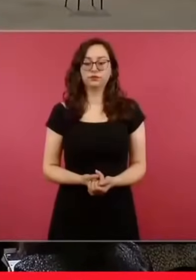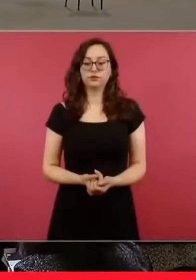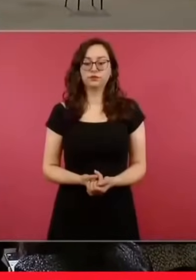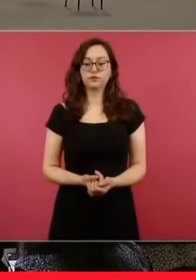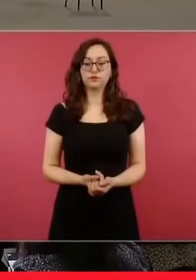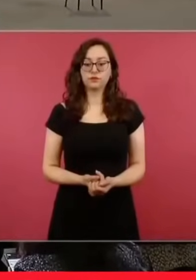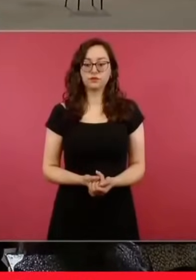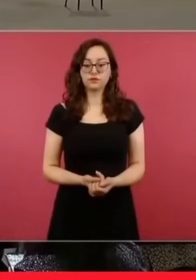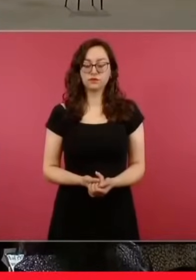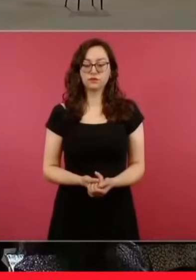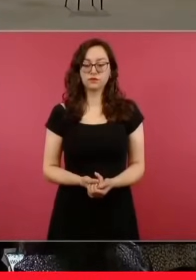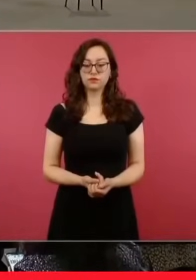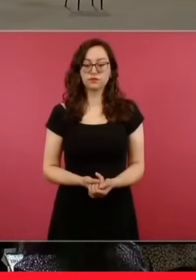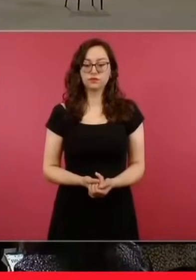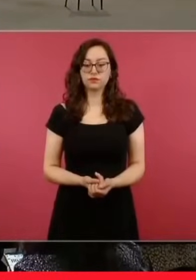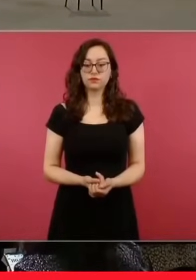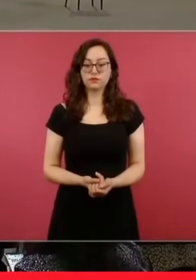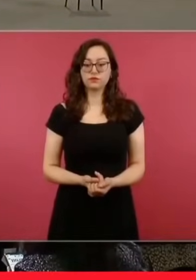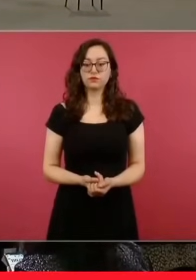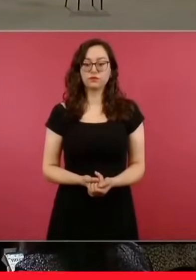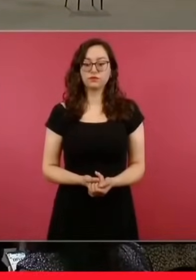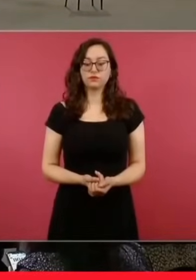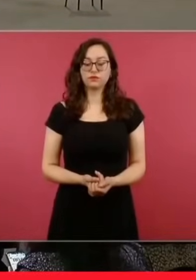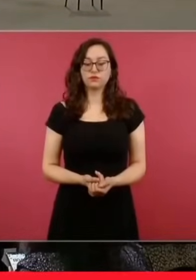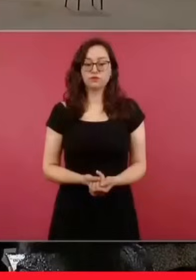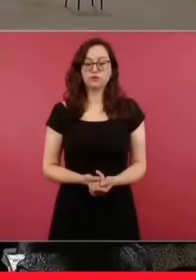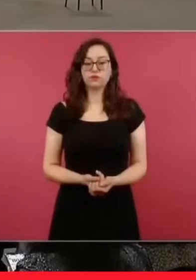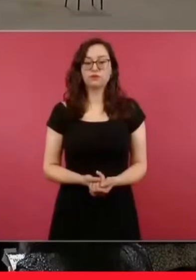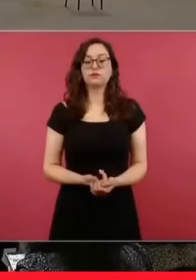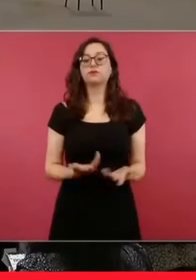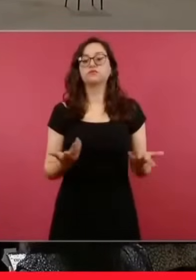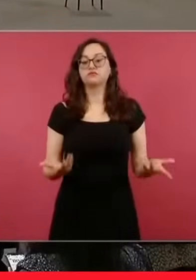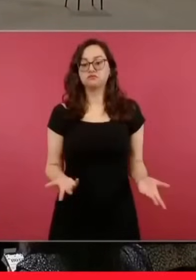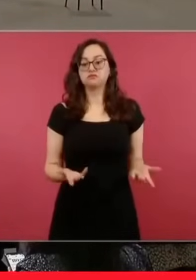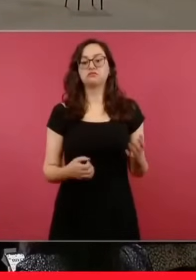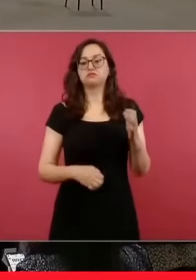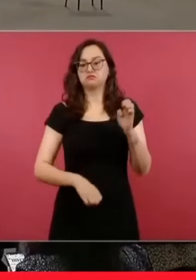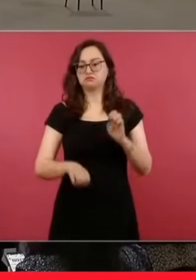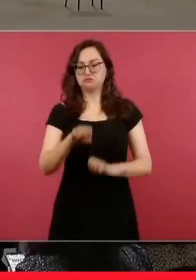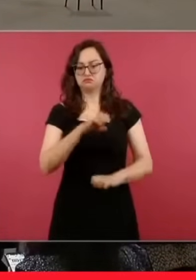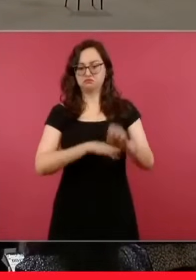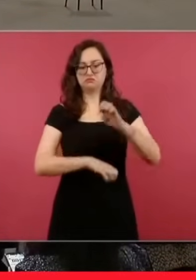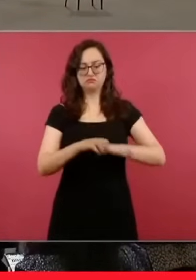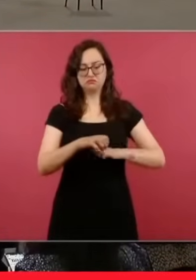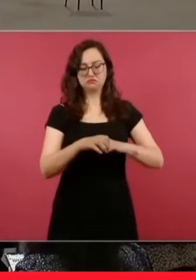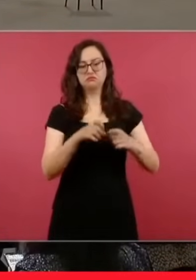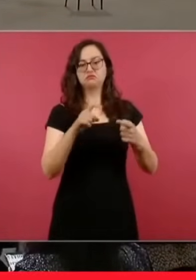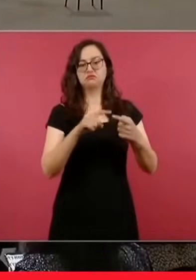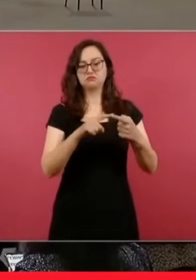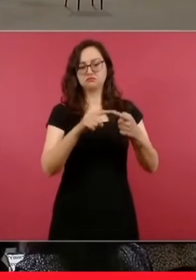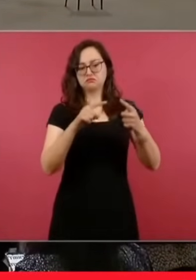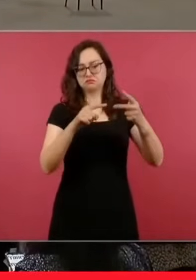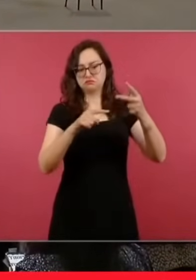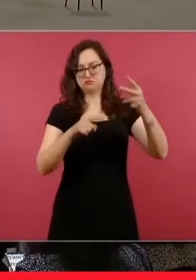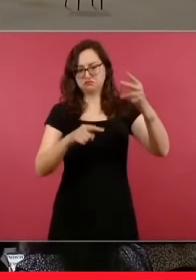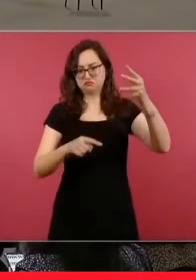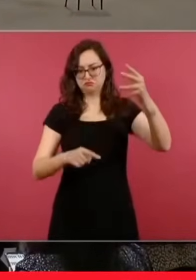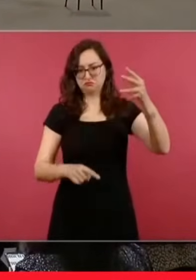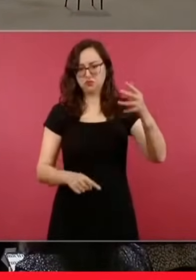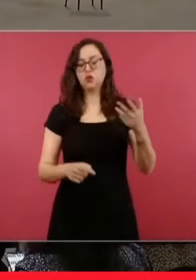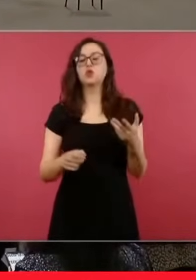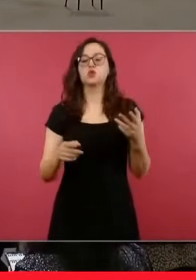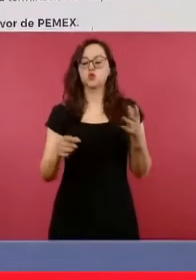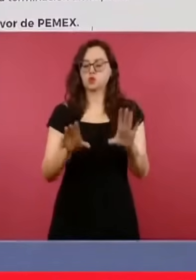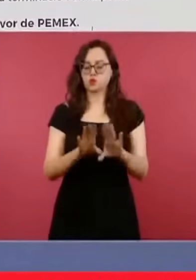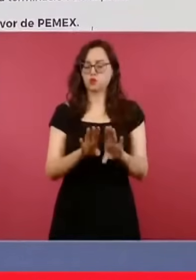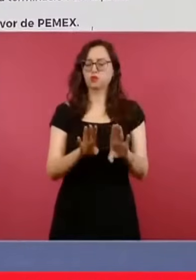otros. Miren, con esta empresa, Ductos del Altiplano, en otras administraciones se